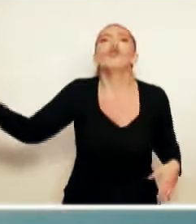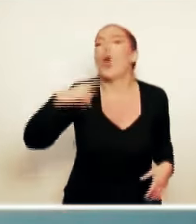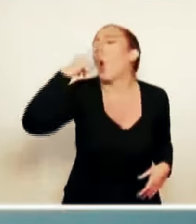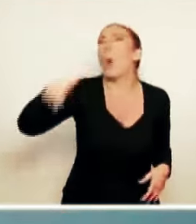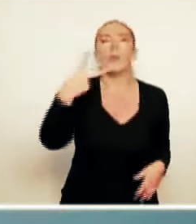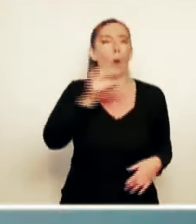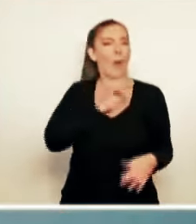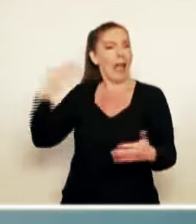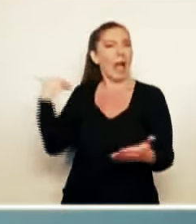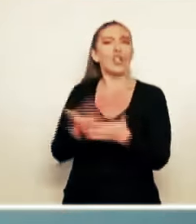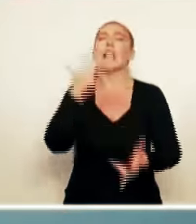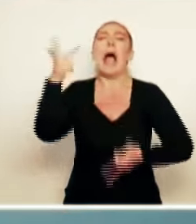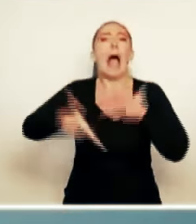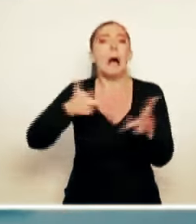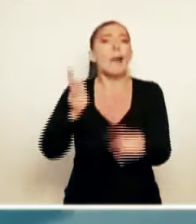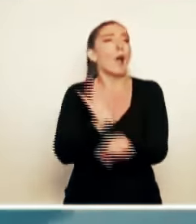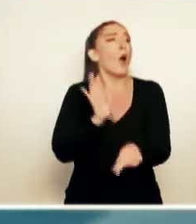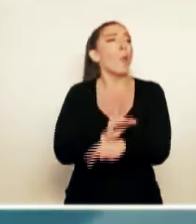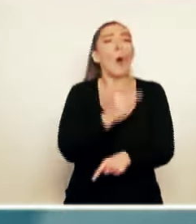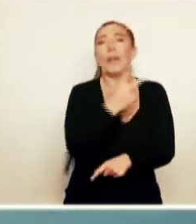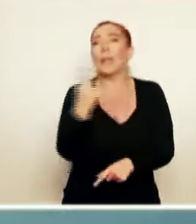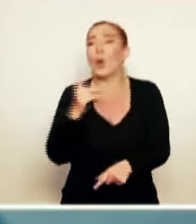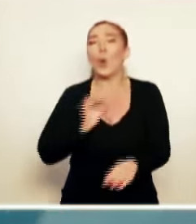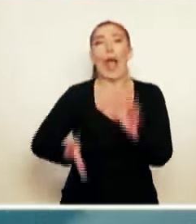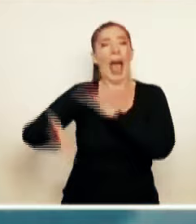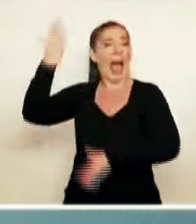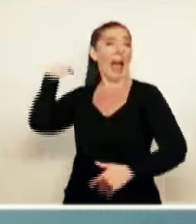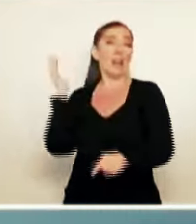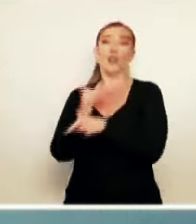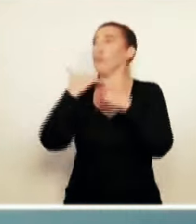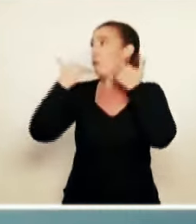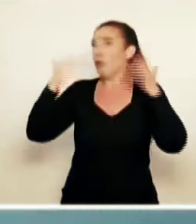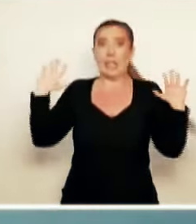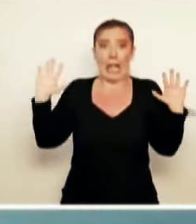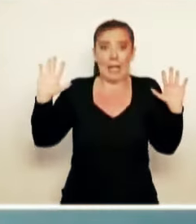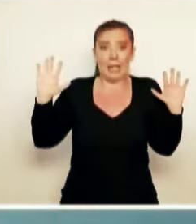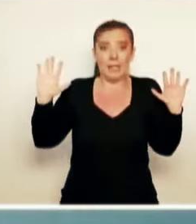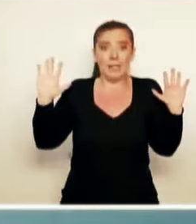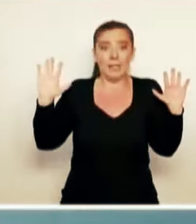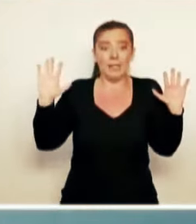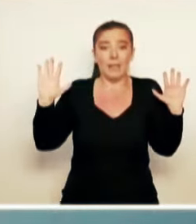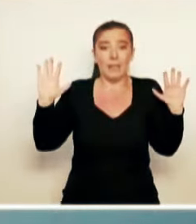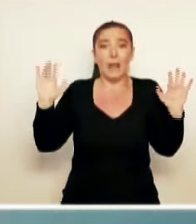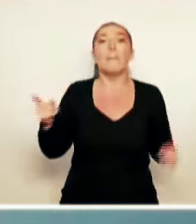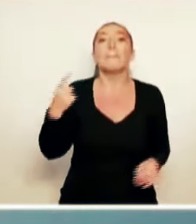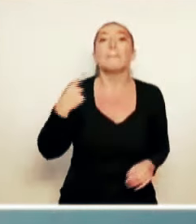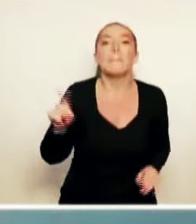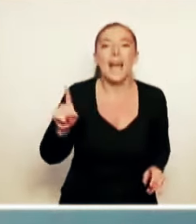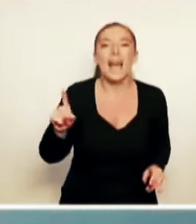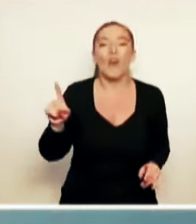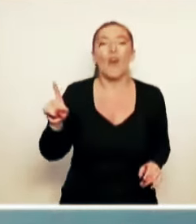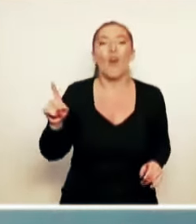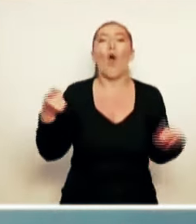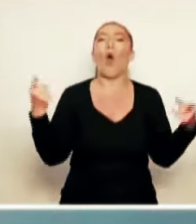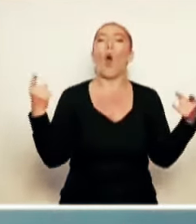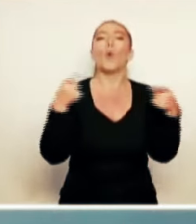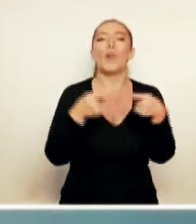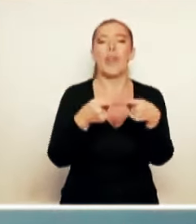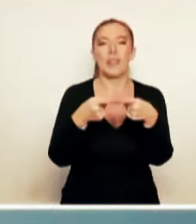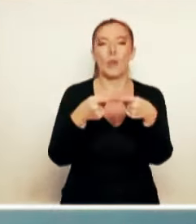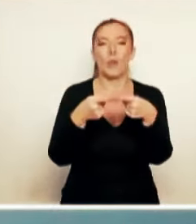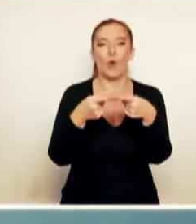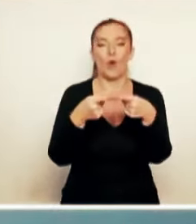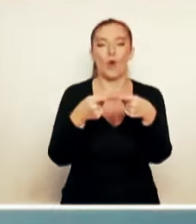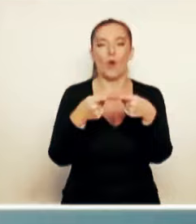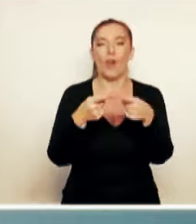20 años? Hablan como si hace 21 años estuviéramos en no sé dónde. Pero eso tiene un objetivo, tiene